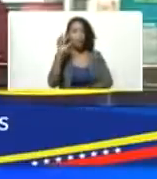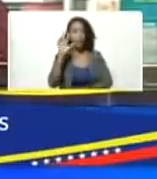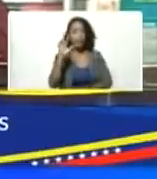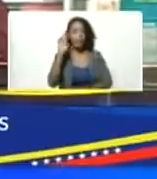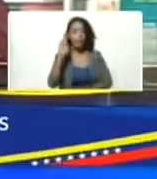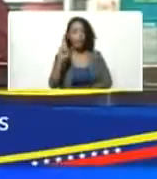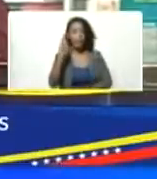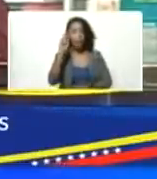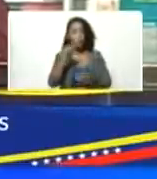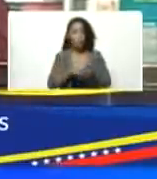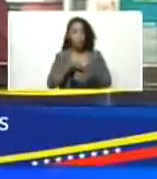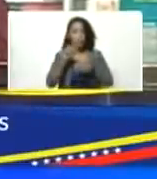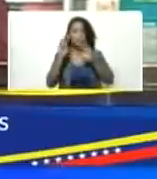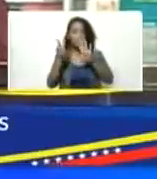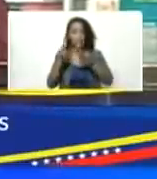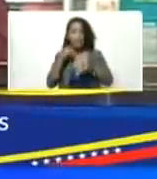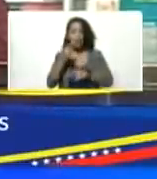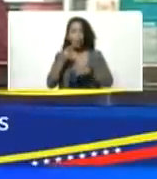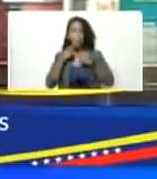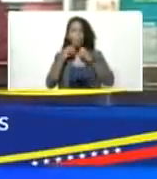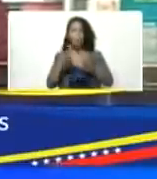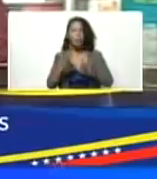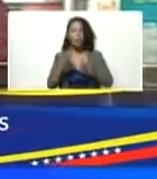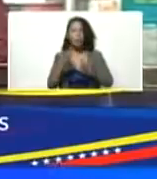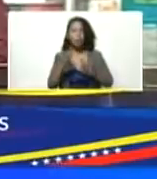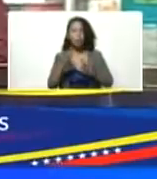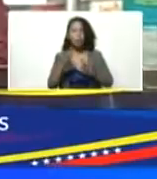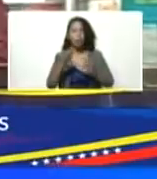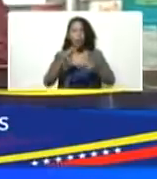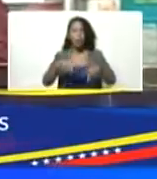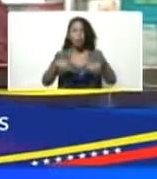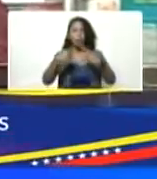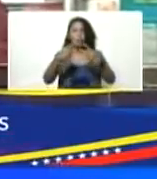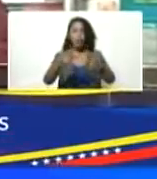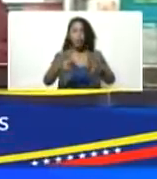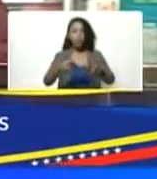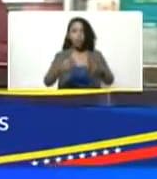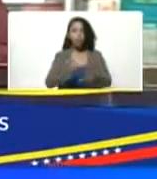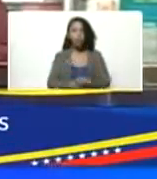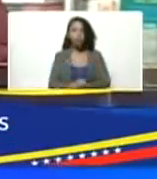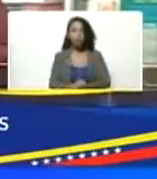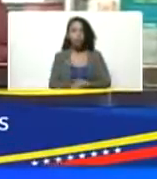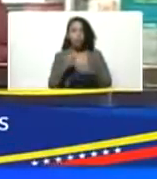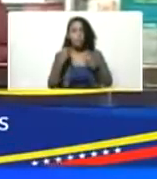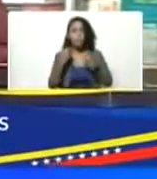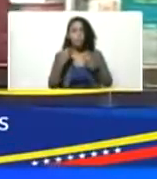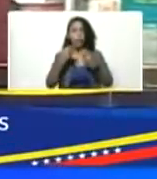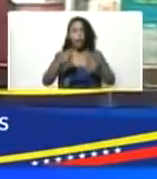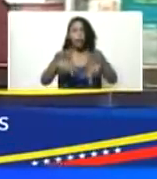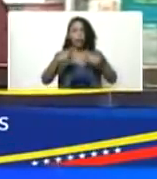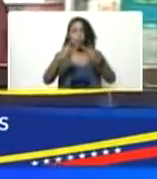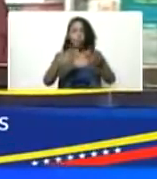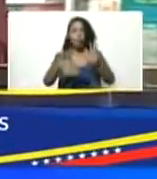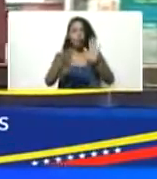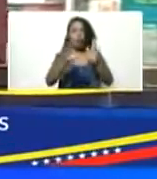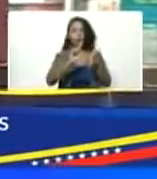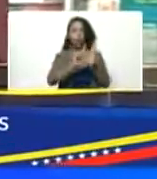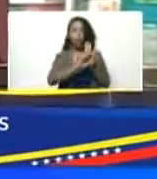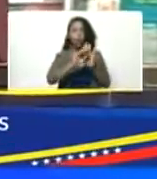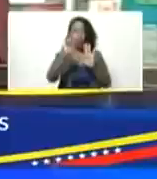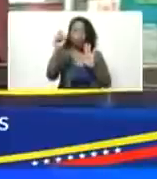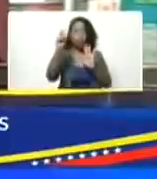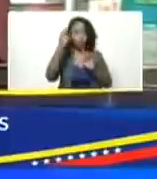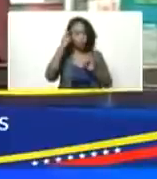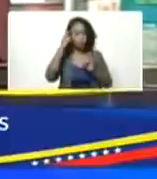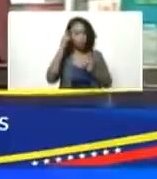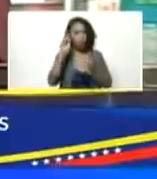2007, cuando perdimos el referéndum para reformar la Constitución. Lanzó las primeras 3R, ¿te